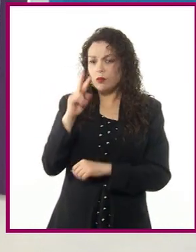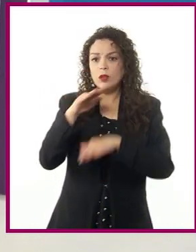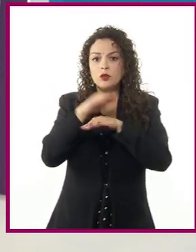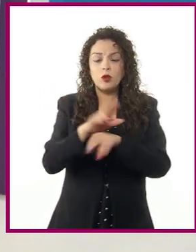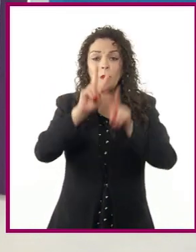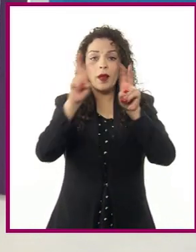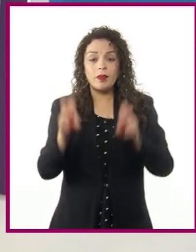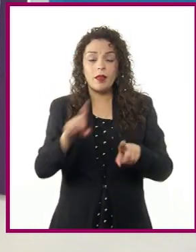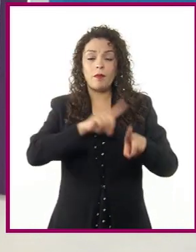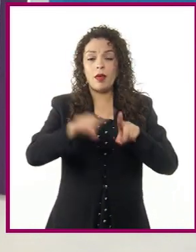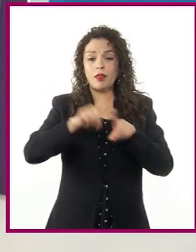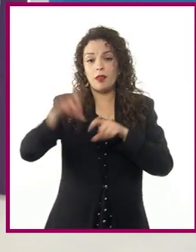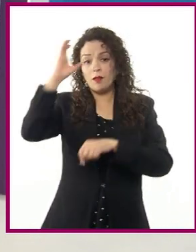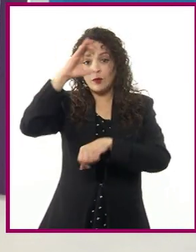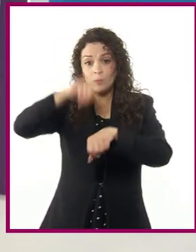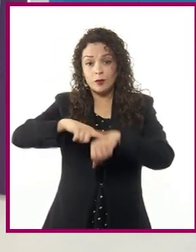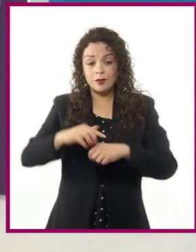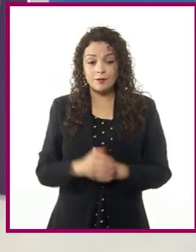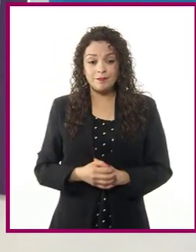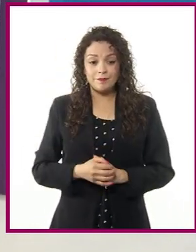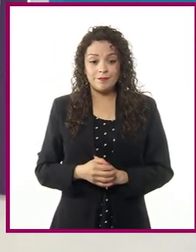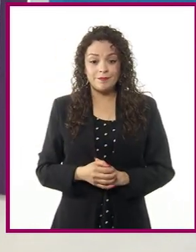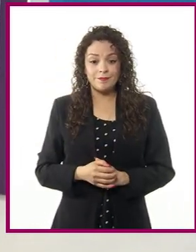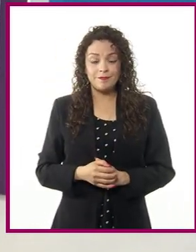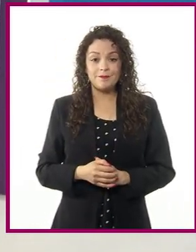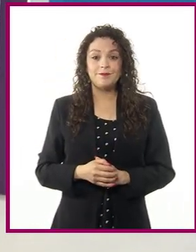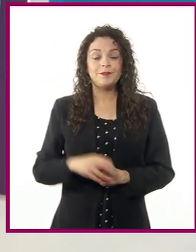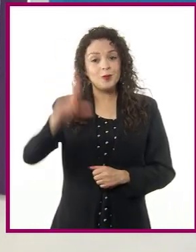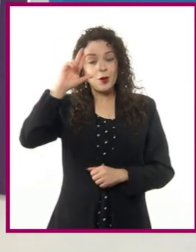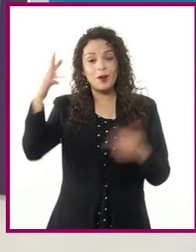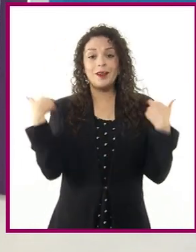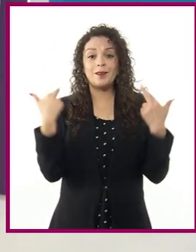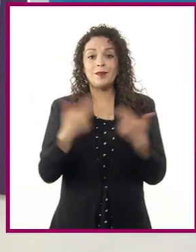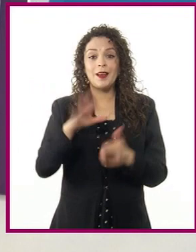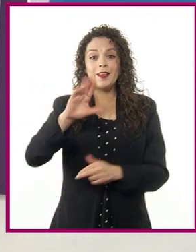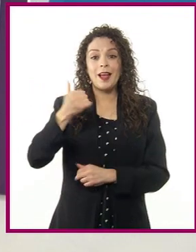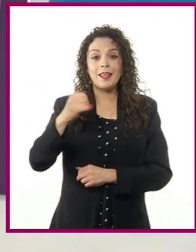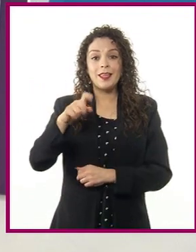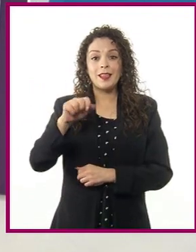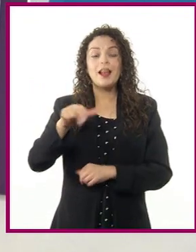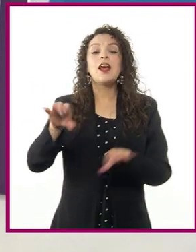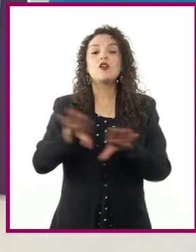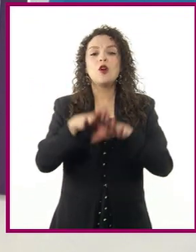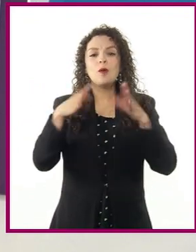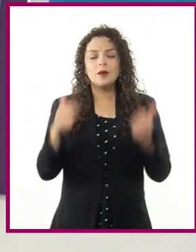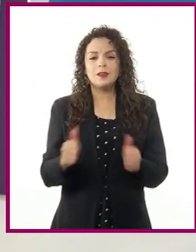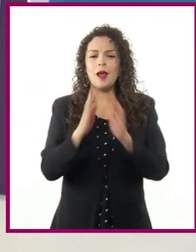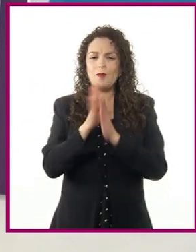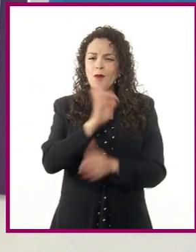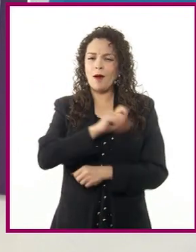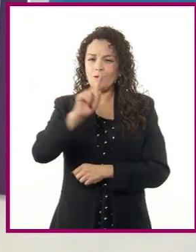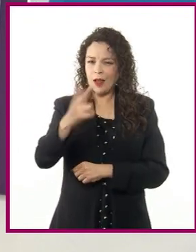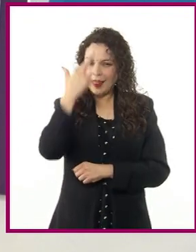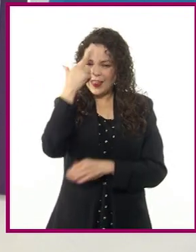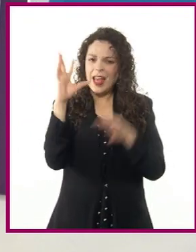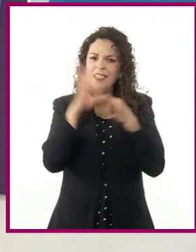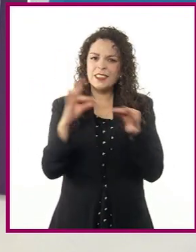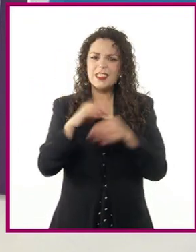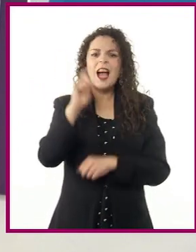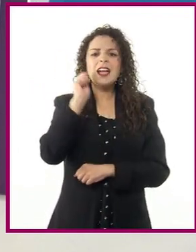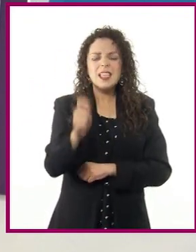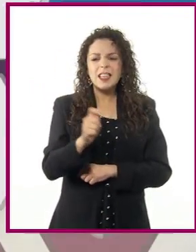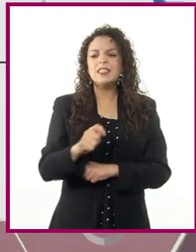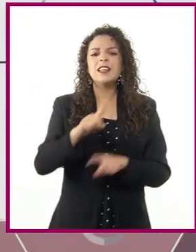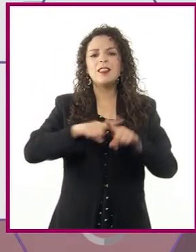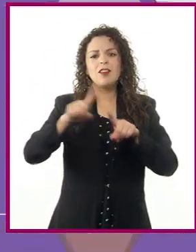diversidad cultural? ¿Qué tal, maestra Cayetana? ¿Cómo estás? ¿Nos podrías recordar lo que es la diversidad